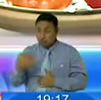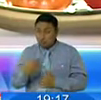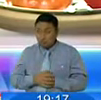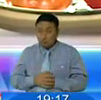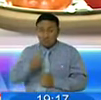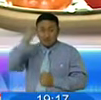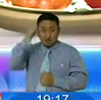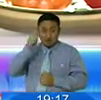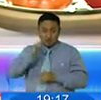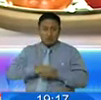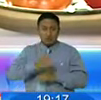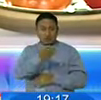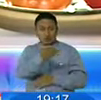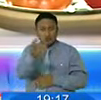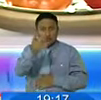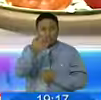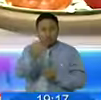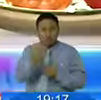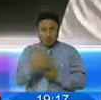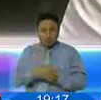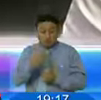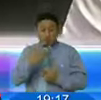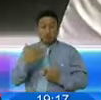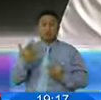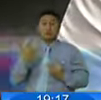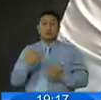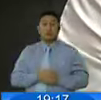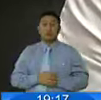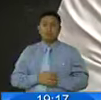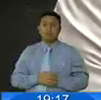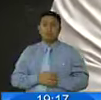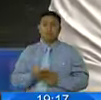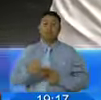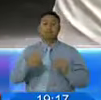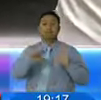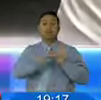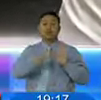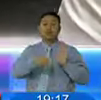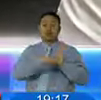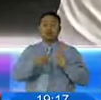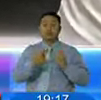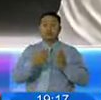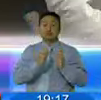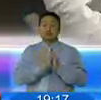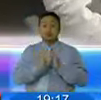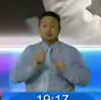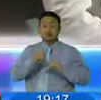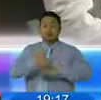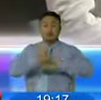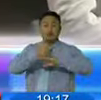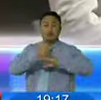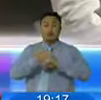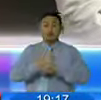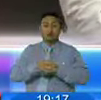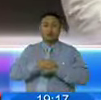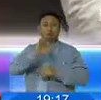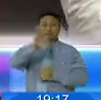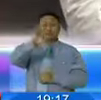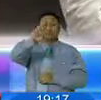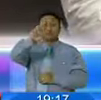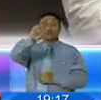el día de ayer es por ustedes, por los medios de comunicación. El doctor Castillo por su parte insta que las autoridades protejan a Francisco